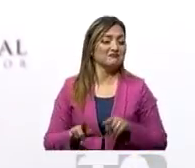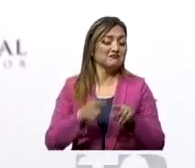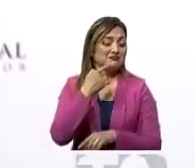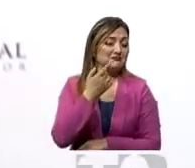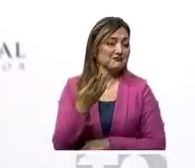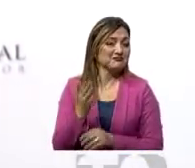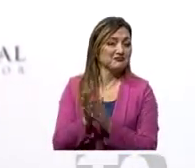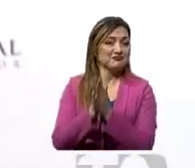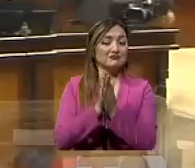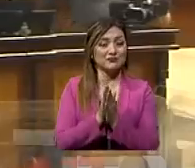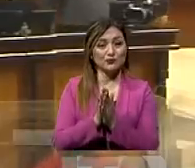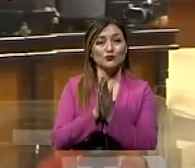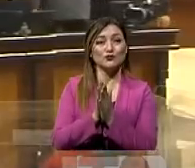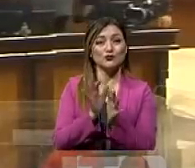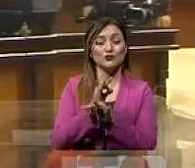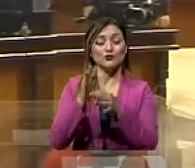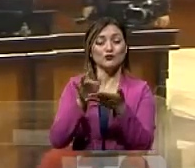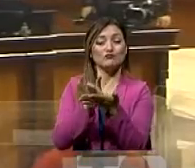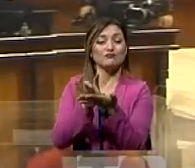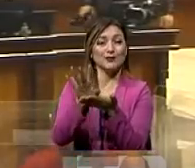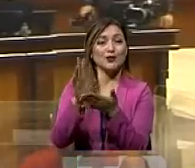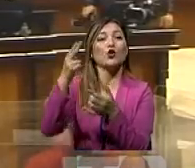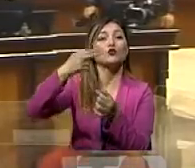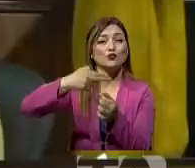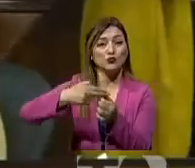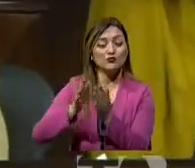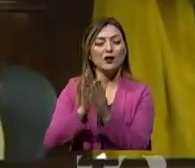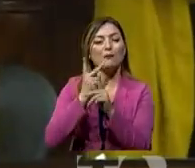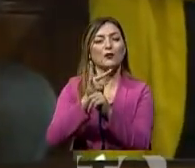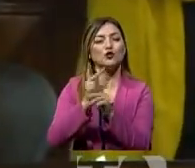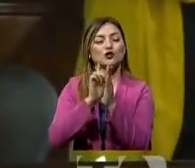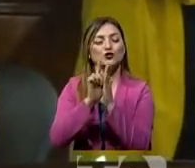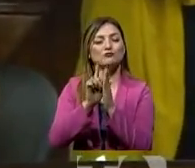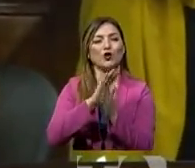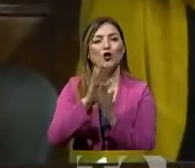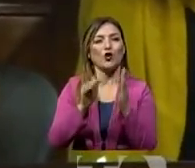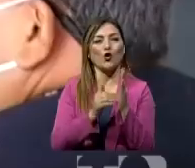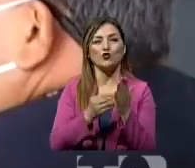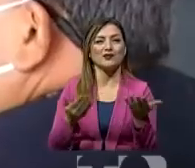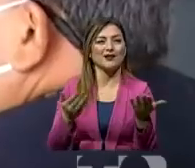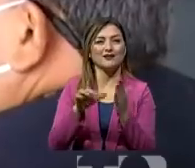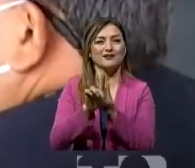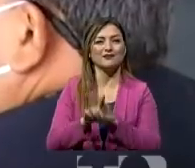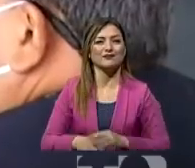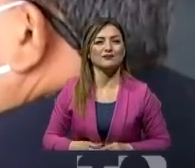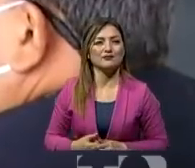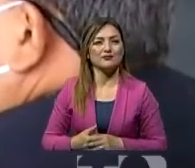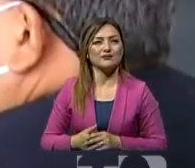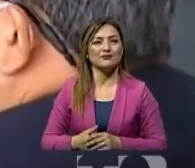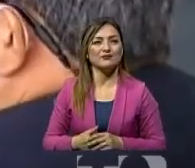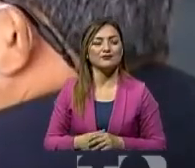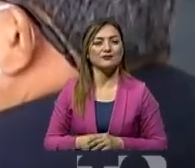en cambio, pedirán la remoción de los funcionarios que hayan participado en lo que califican como un acto inaudito. En Quito, Belén